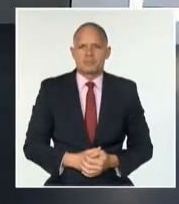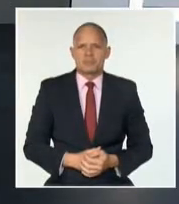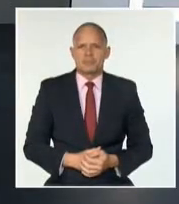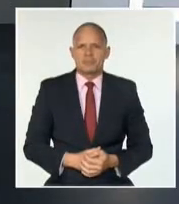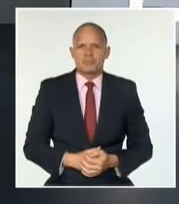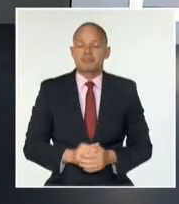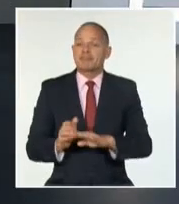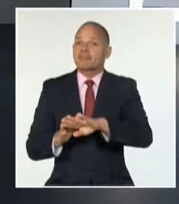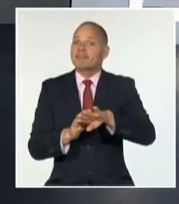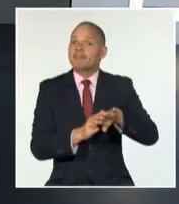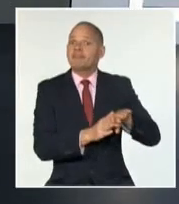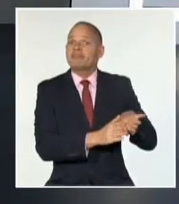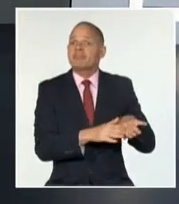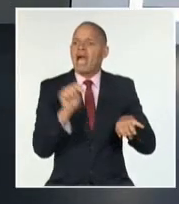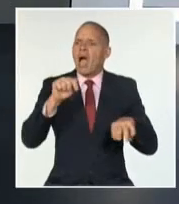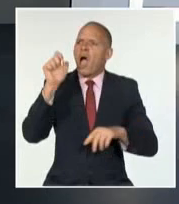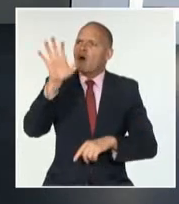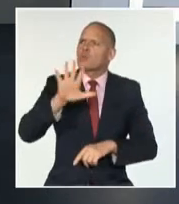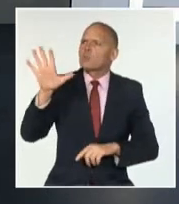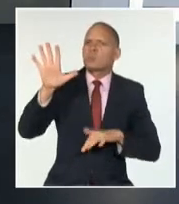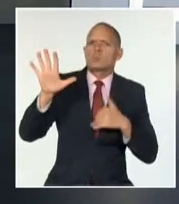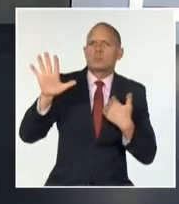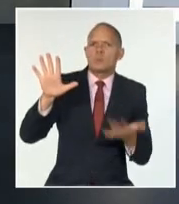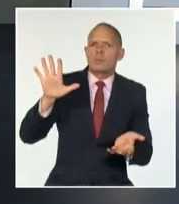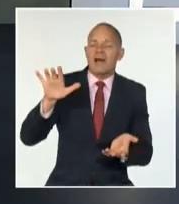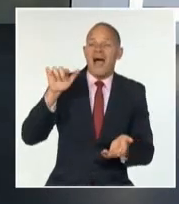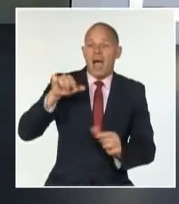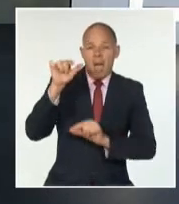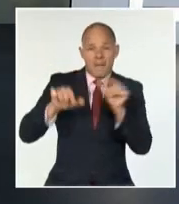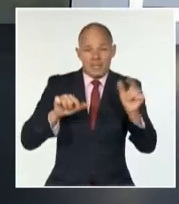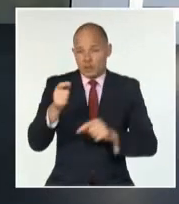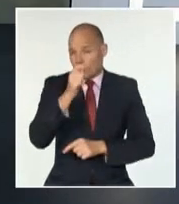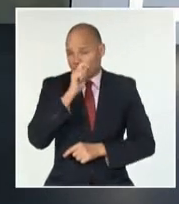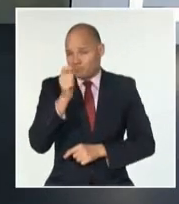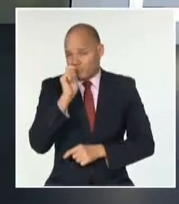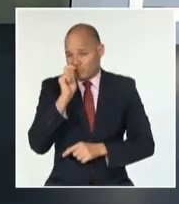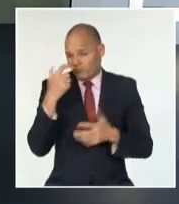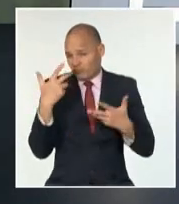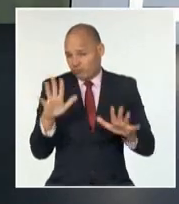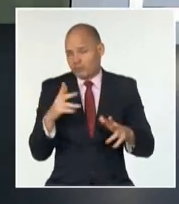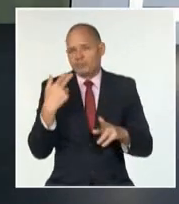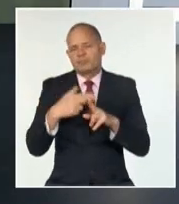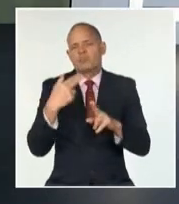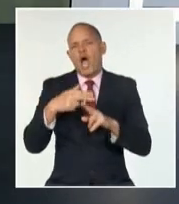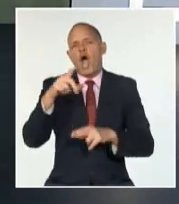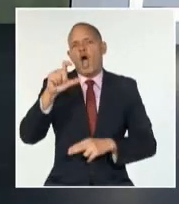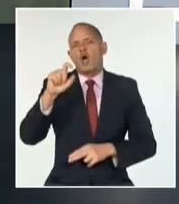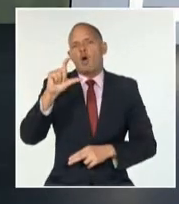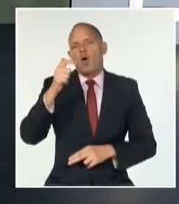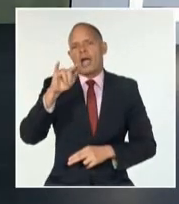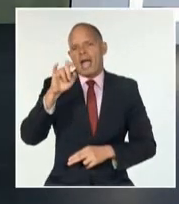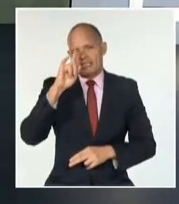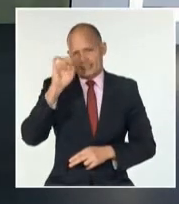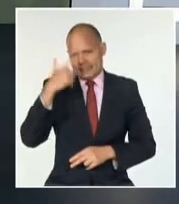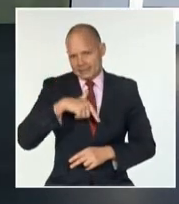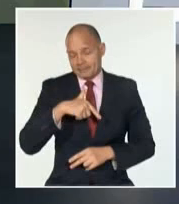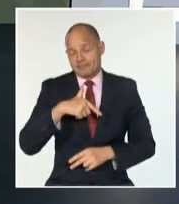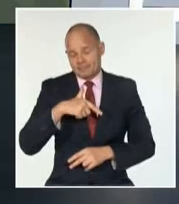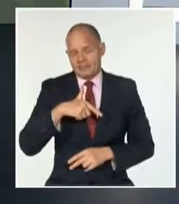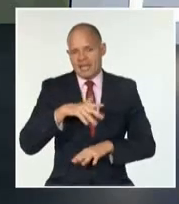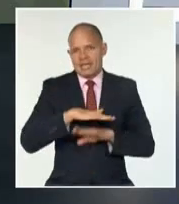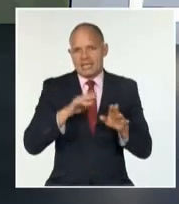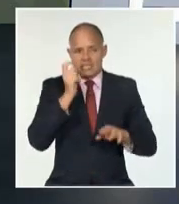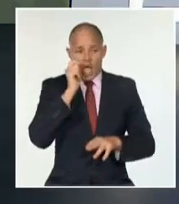Y Europa debe reducir su consumo de cocaína, así lo sugirió el ministro de Defensa de Colombia, Iván Velásquez, durante una visita a